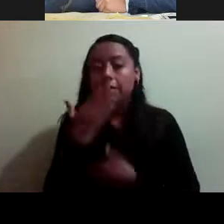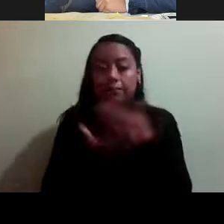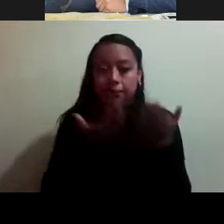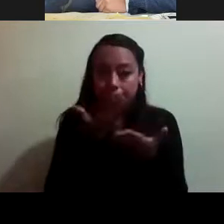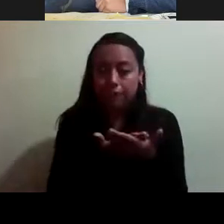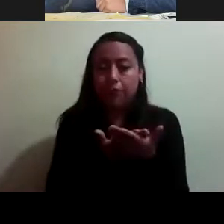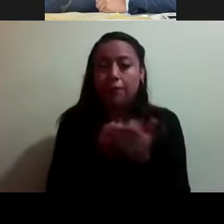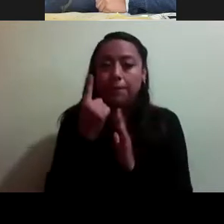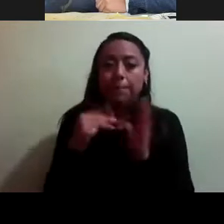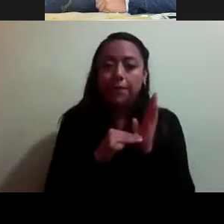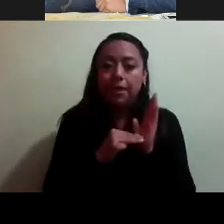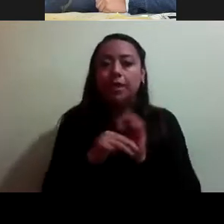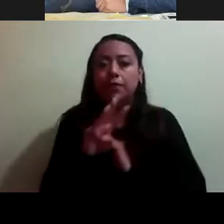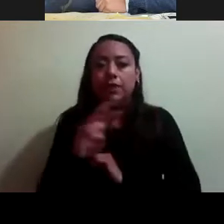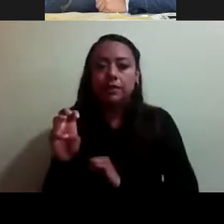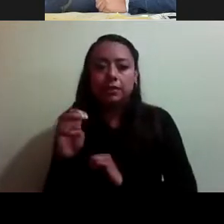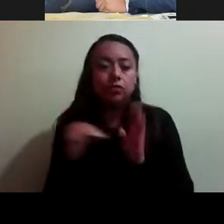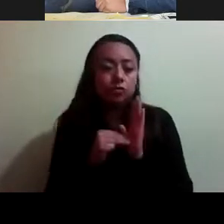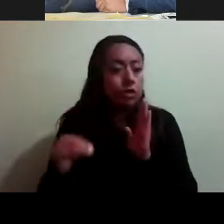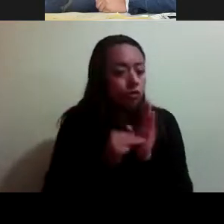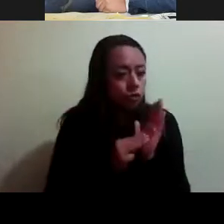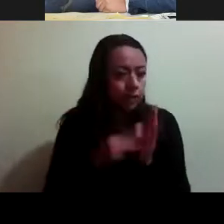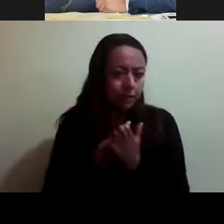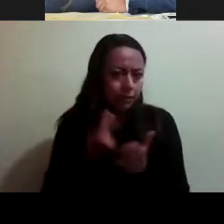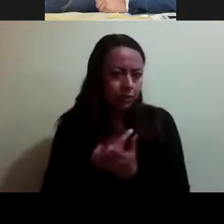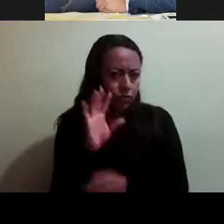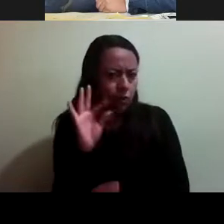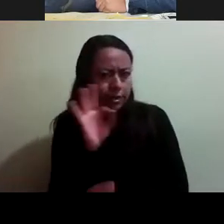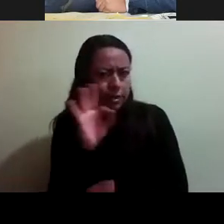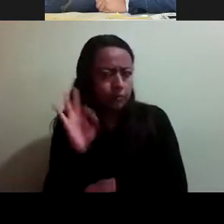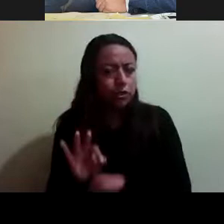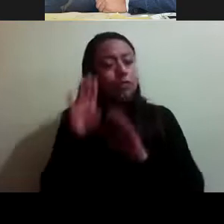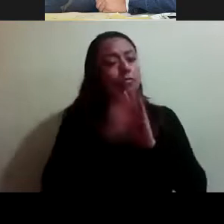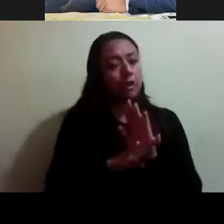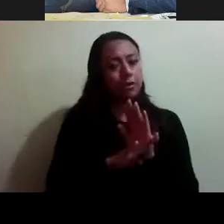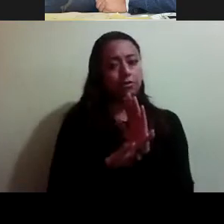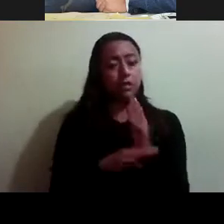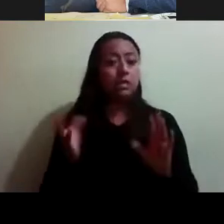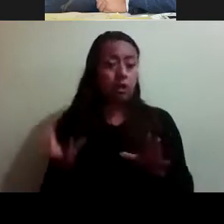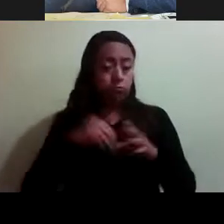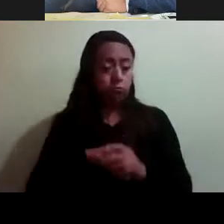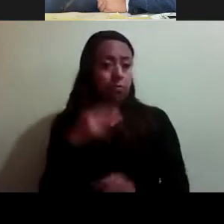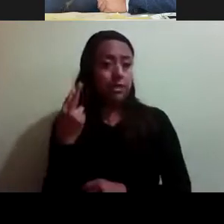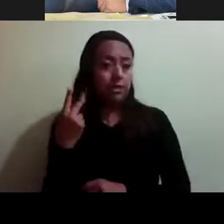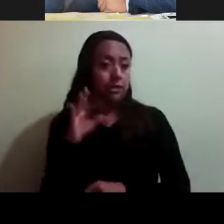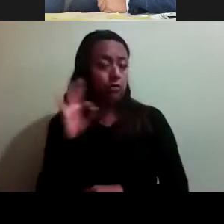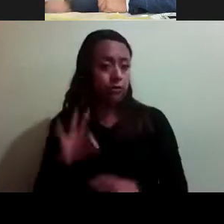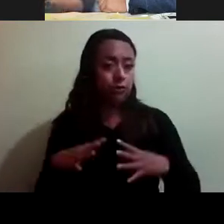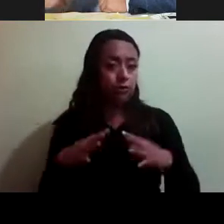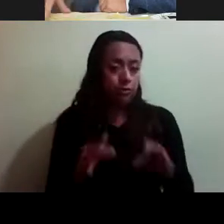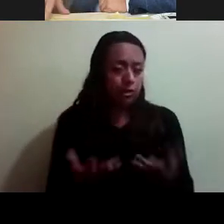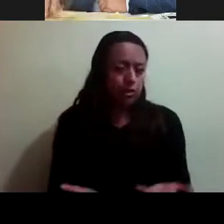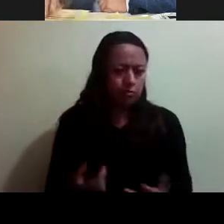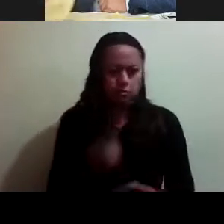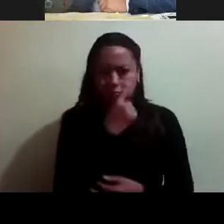es casi 40% menos de lo ya necesitado, que ya incluye el 25% del original. Y bueno, desde mi perspectiva